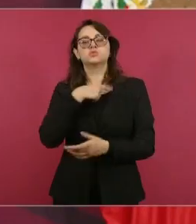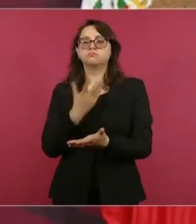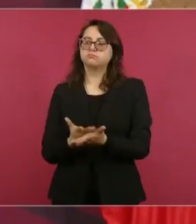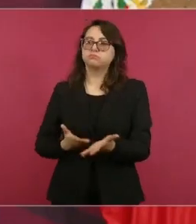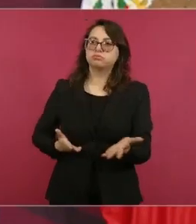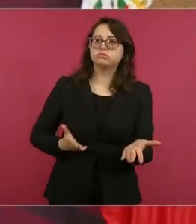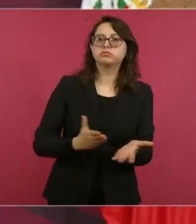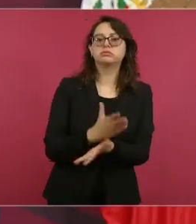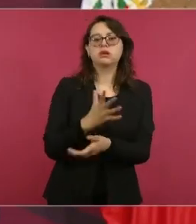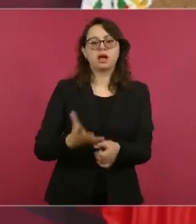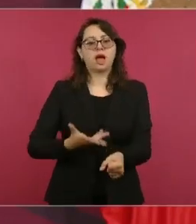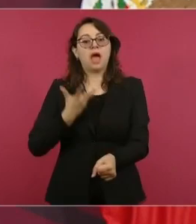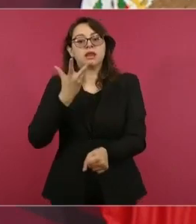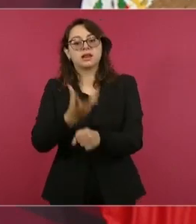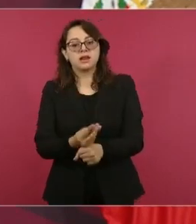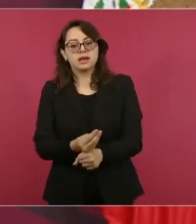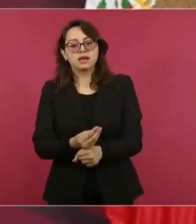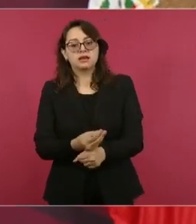atendió. Y así,